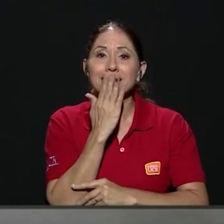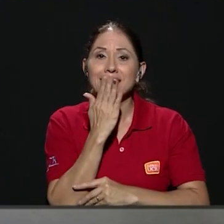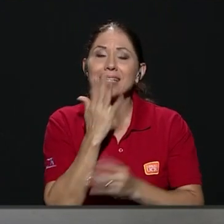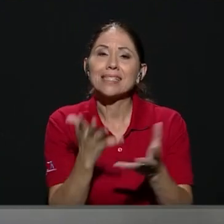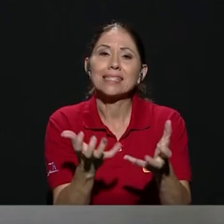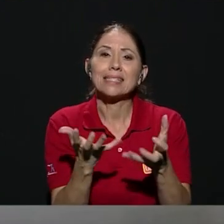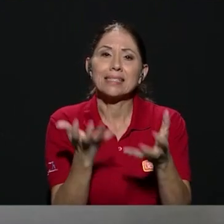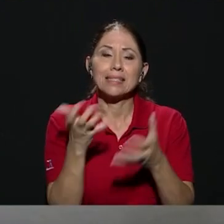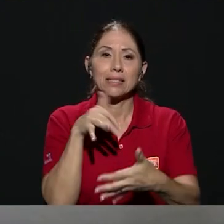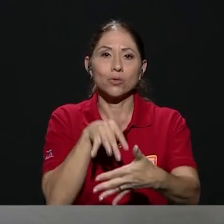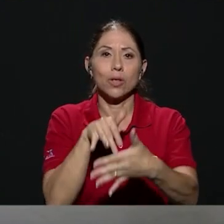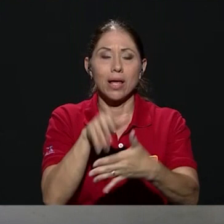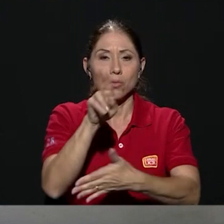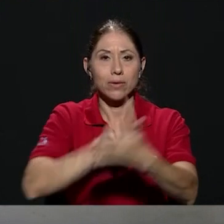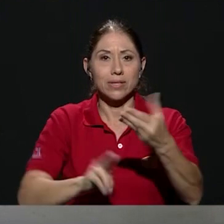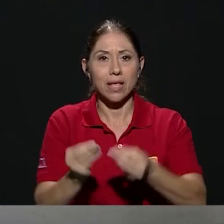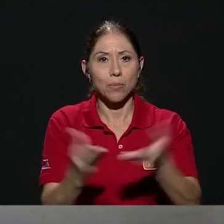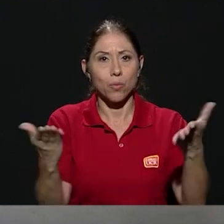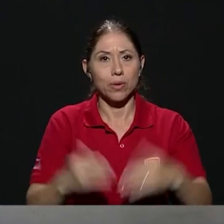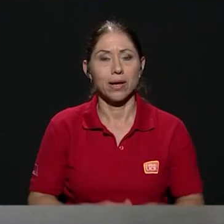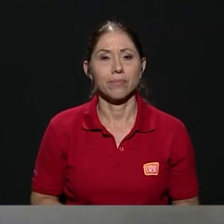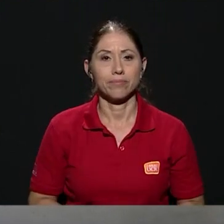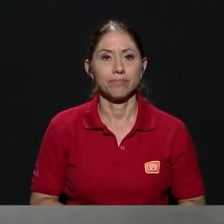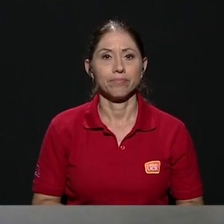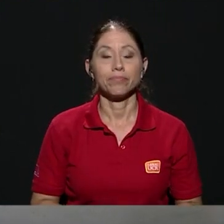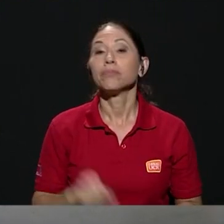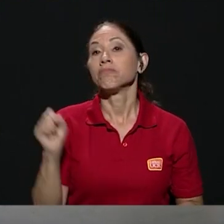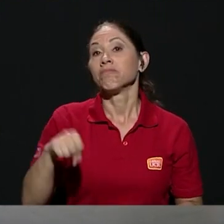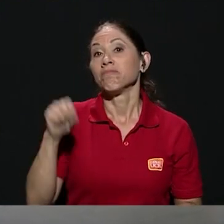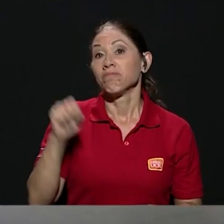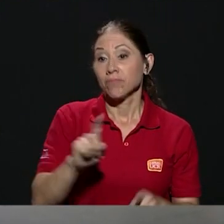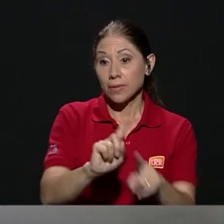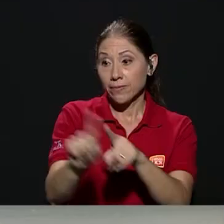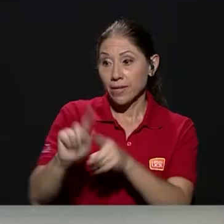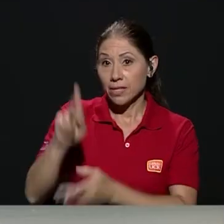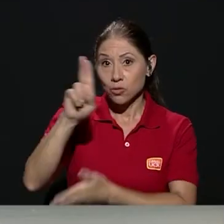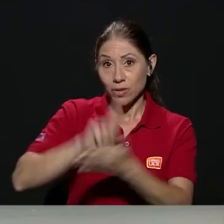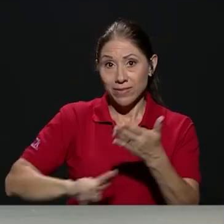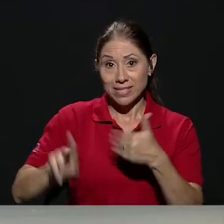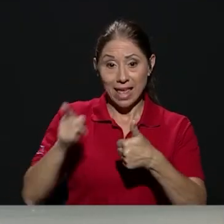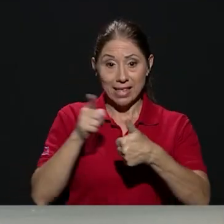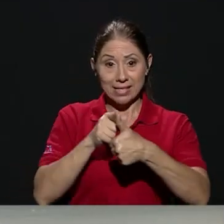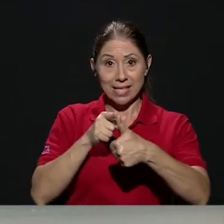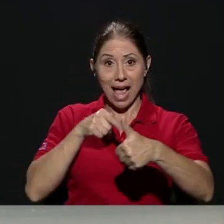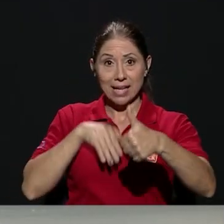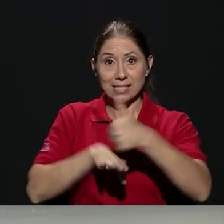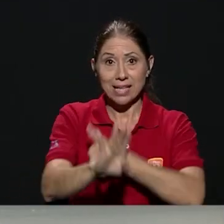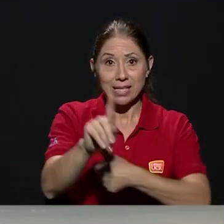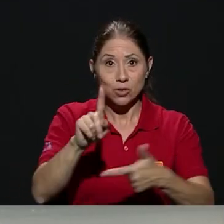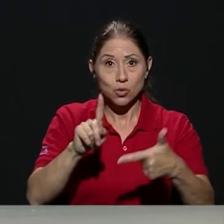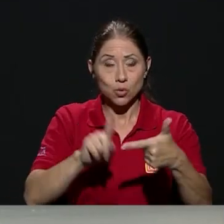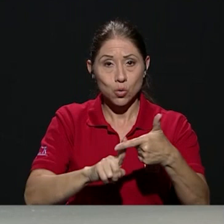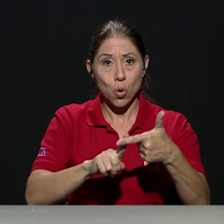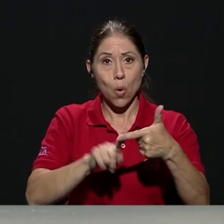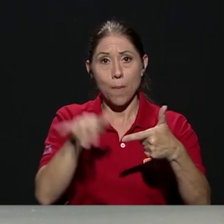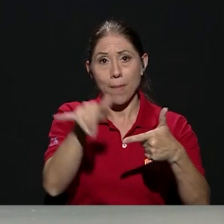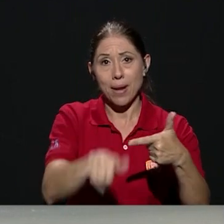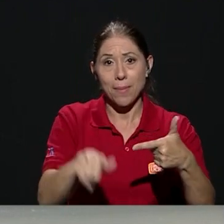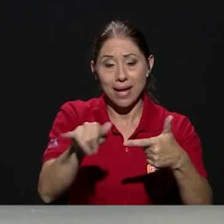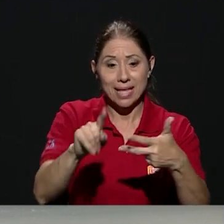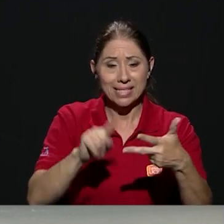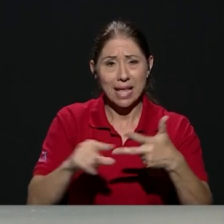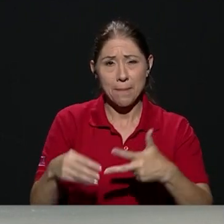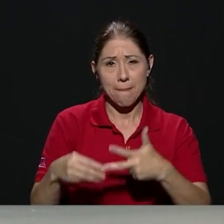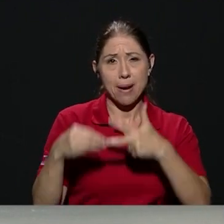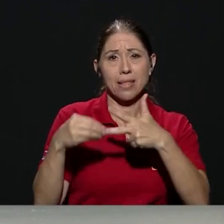que desean estudiar en la universidad pública. Evidentemente para las universidades el acceso, la pertinencia y la permanencia son todo un reto,